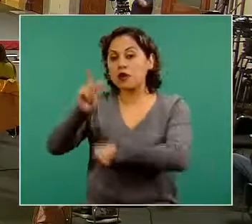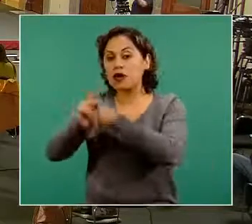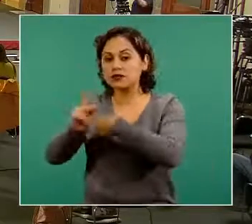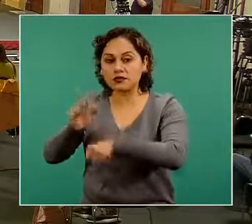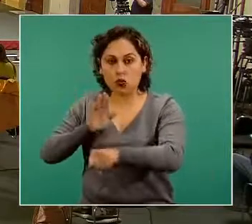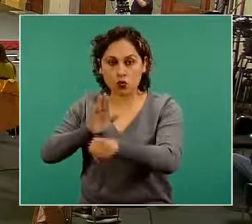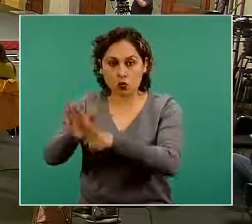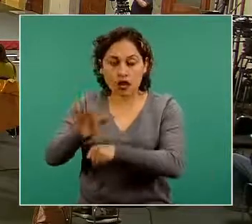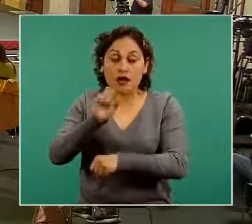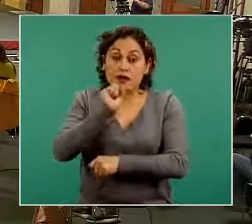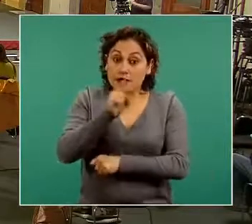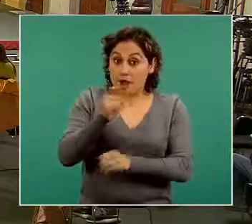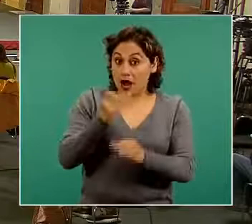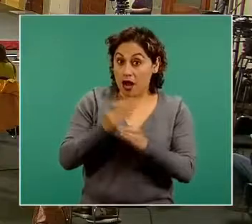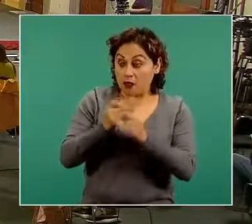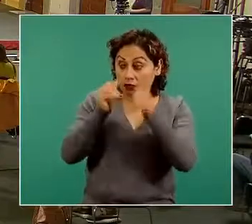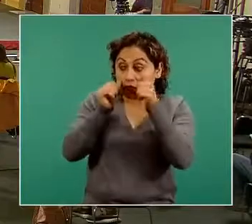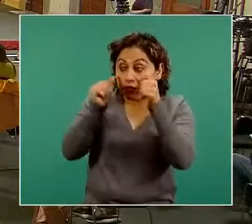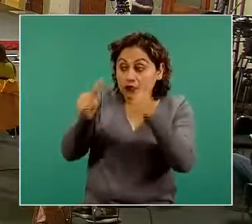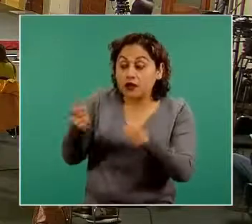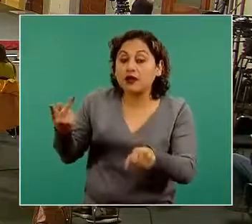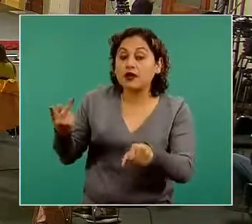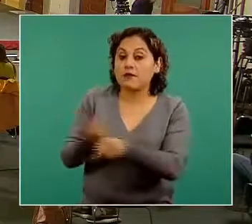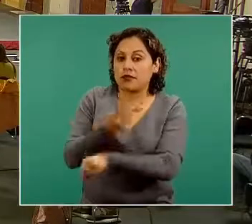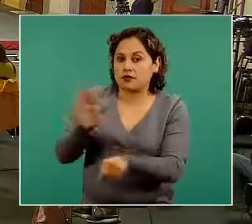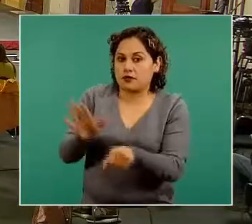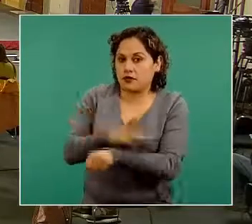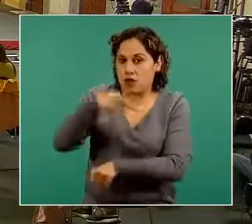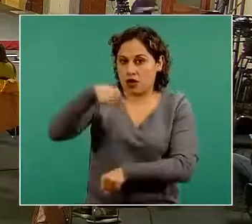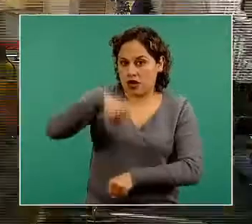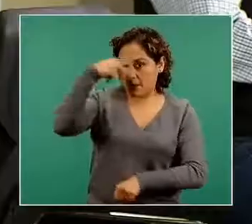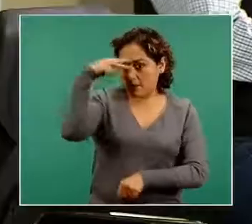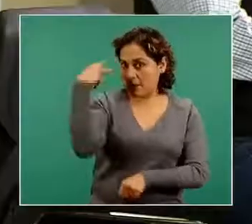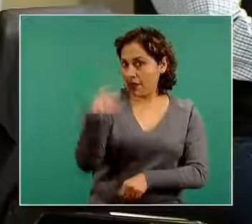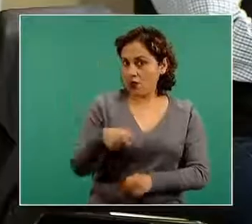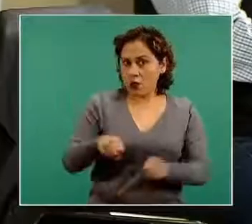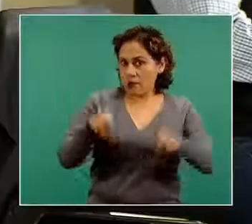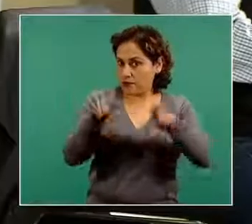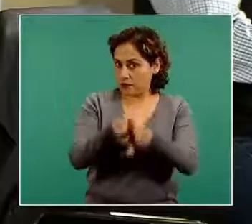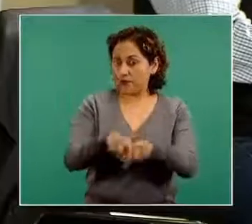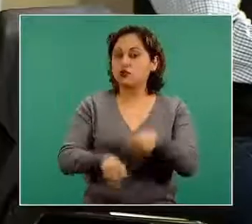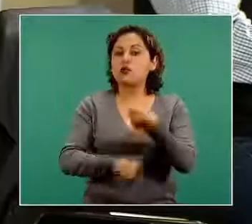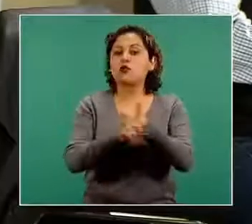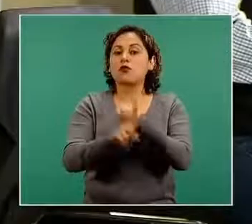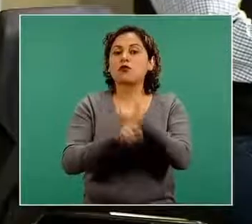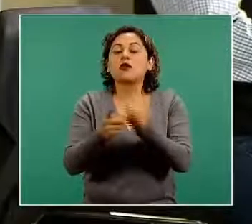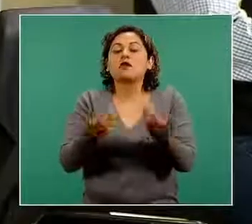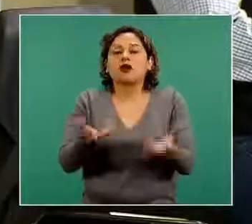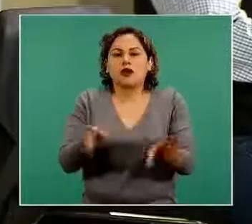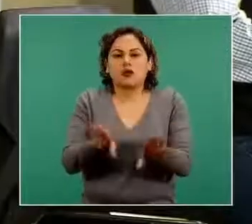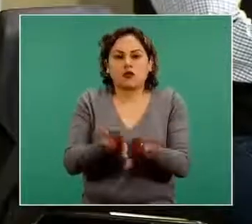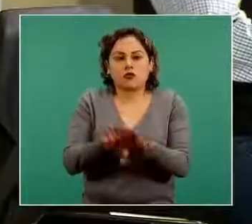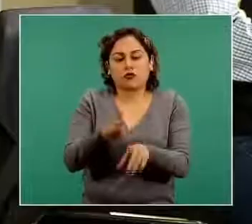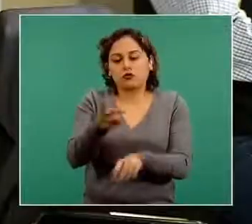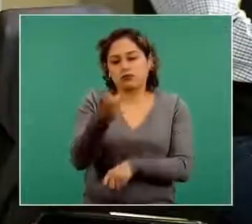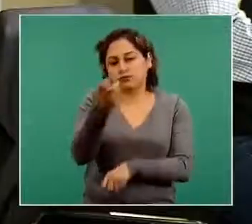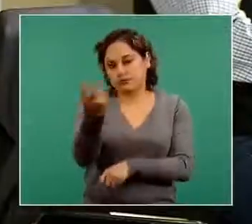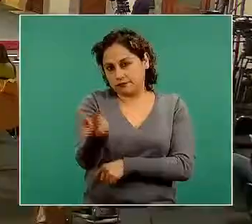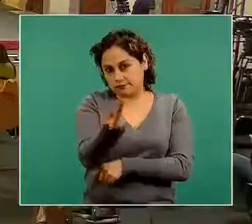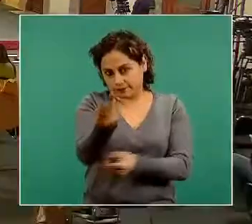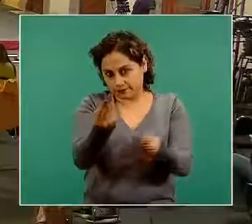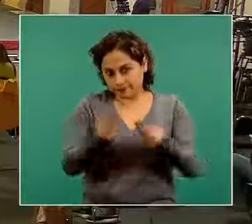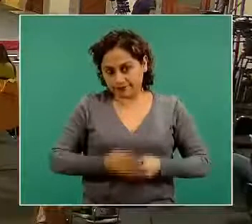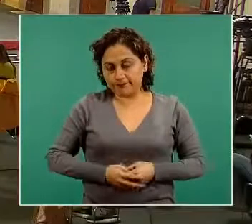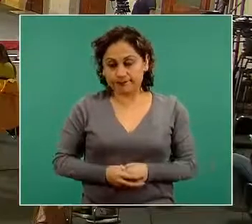el momento de la pandemia que está viviendo México en estos momentos, que es uno de los momentos más fuertes de la misma. Esa es la primera pregunta, por favor.